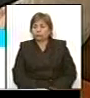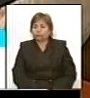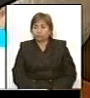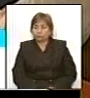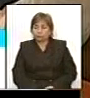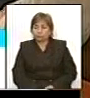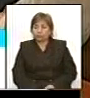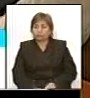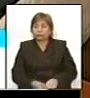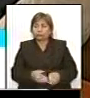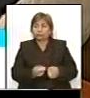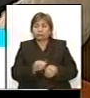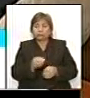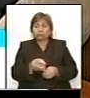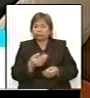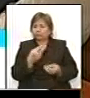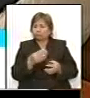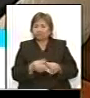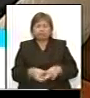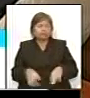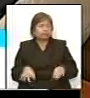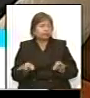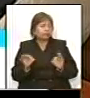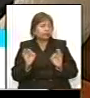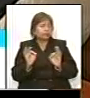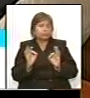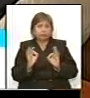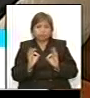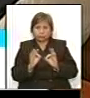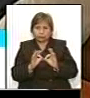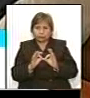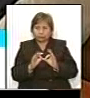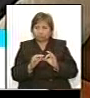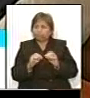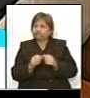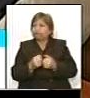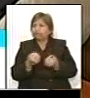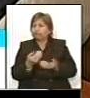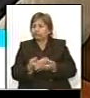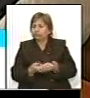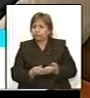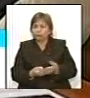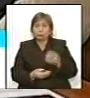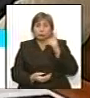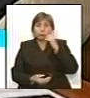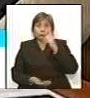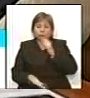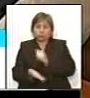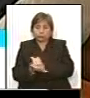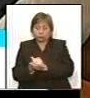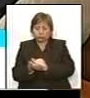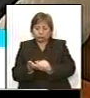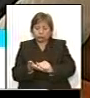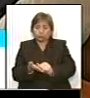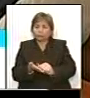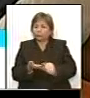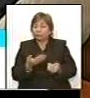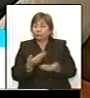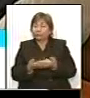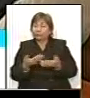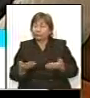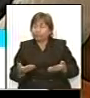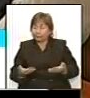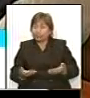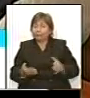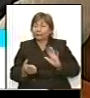un desfase de tiempos muy importante para nosotros porque estamos perdiendo ya prácticamente un mes sin poder armar un expediente. Eso por